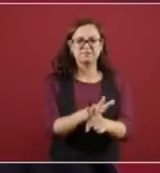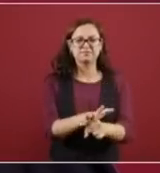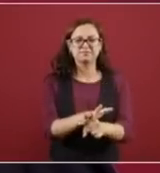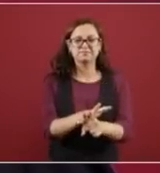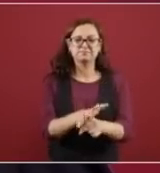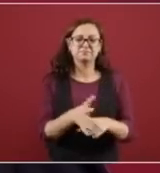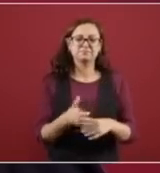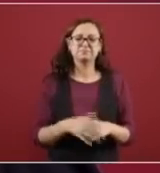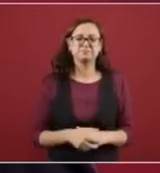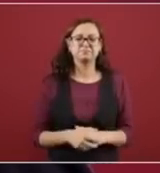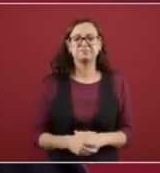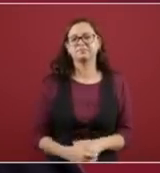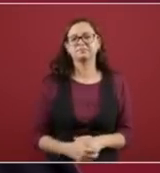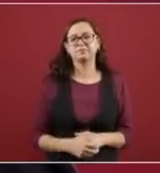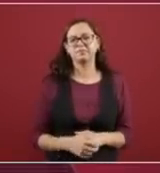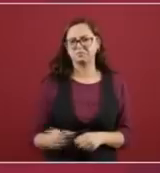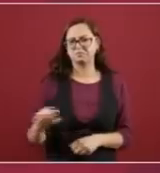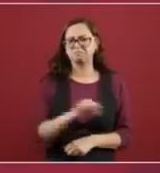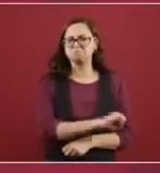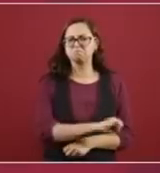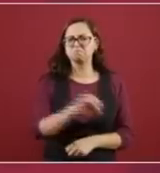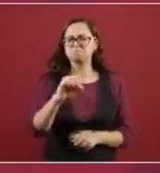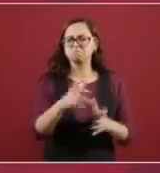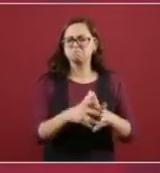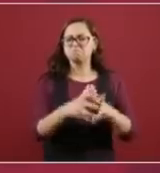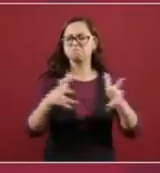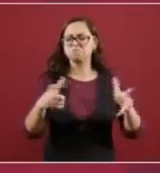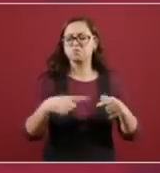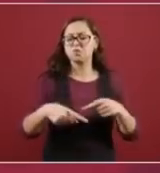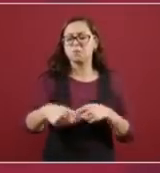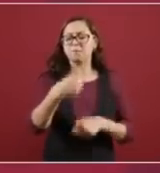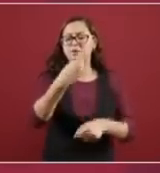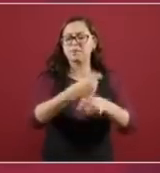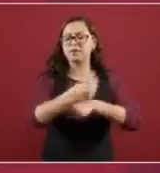en cuando menos 2% este año.